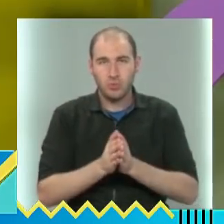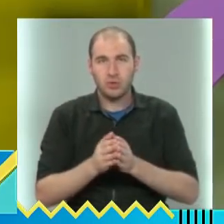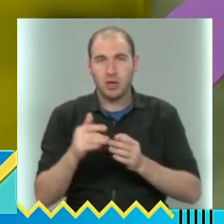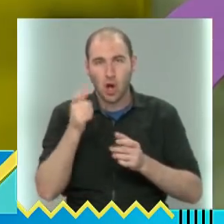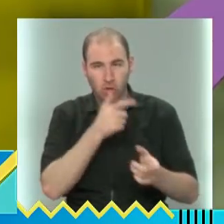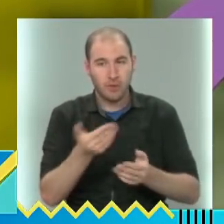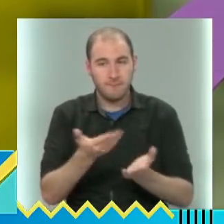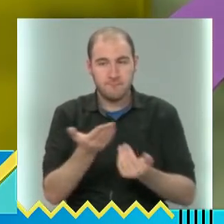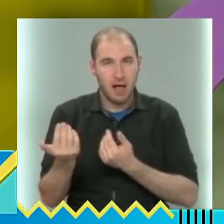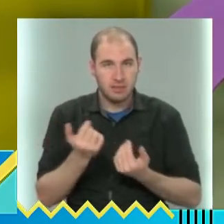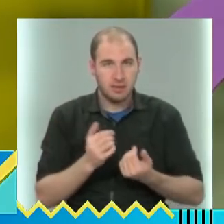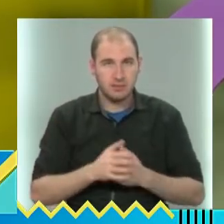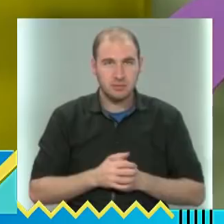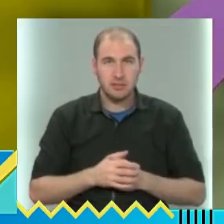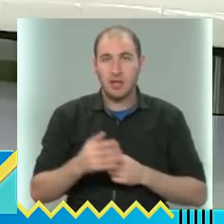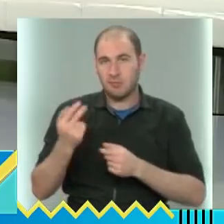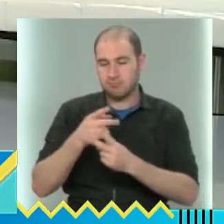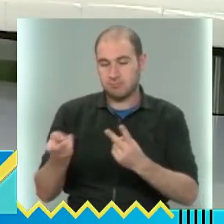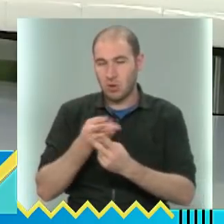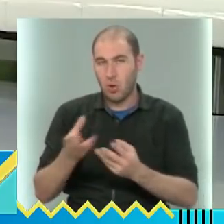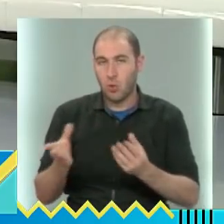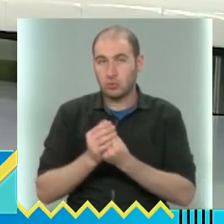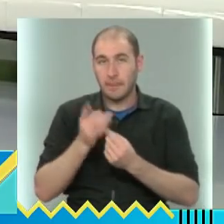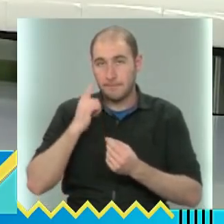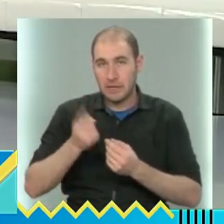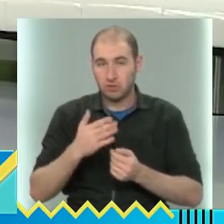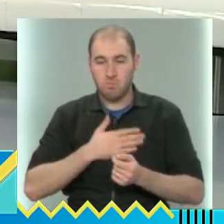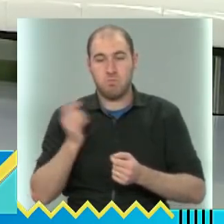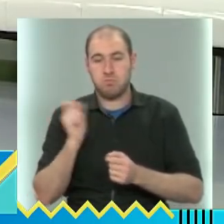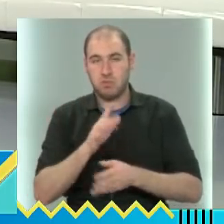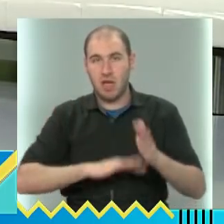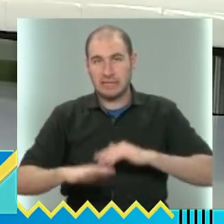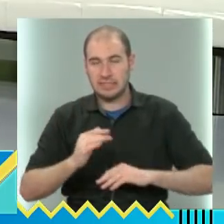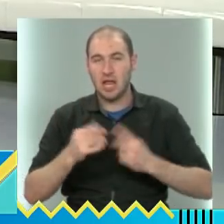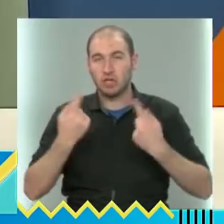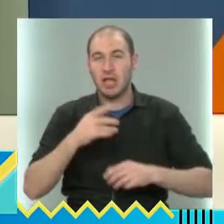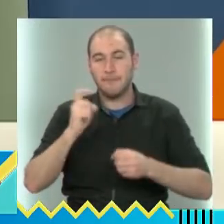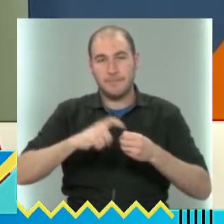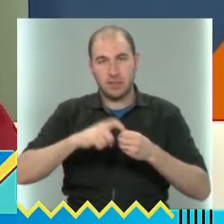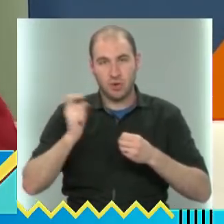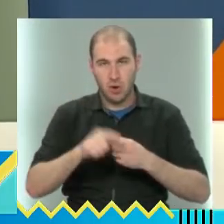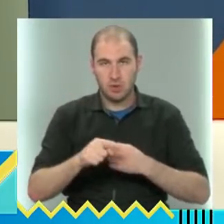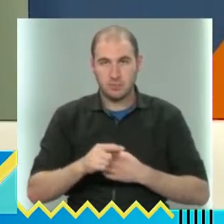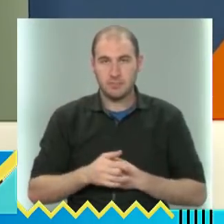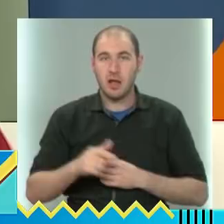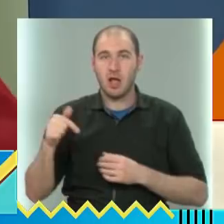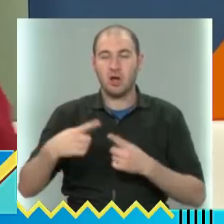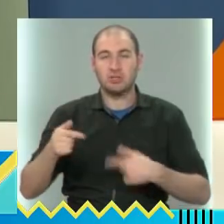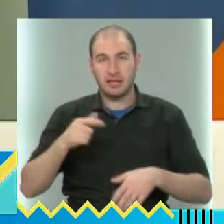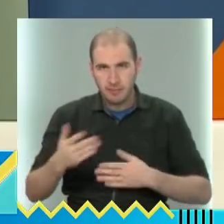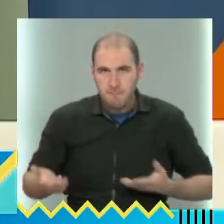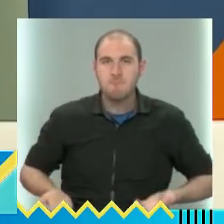falta de control. O sea, que las dos cosas son riesgos inherentes a la actividad petrolera, que en este tipo de actividad